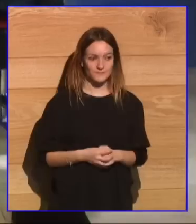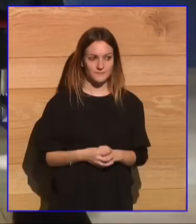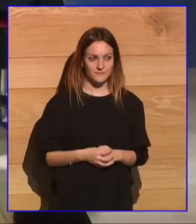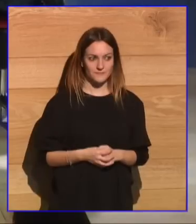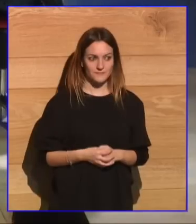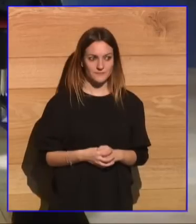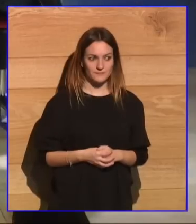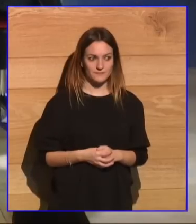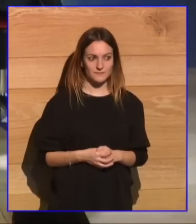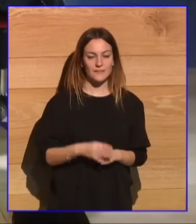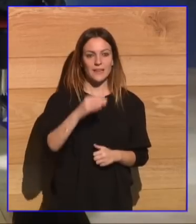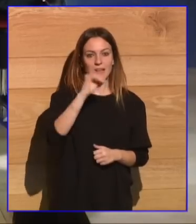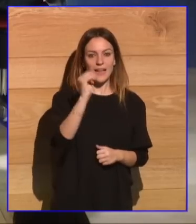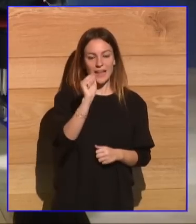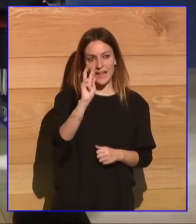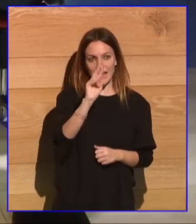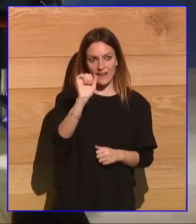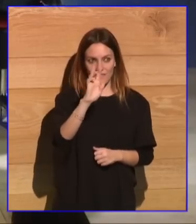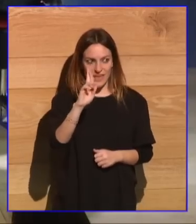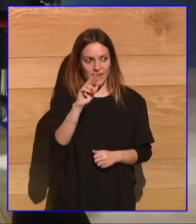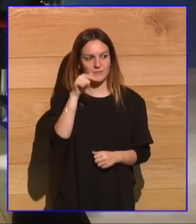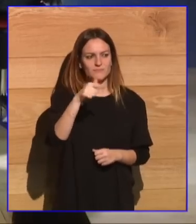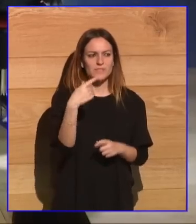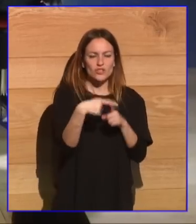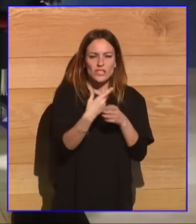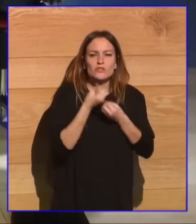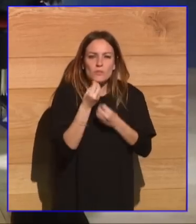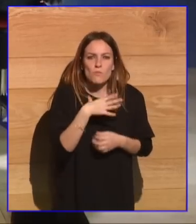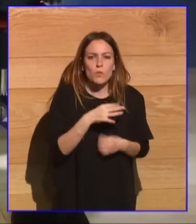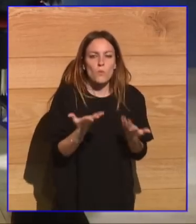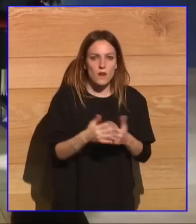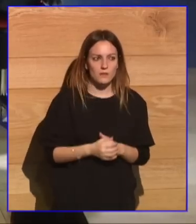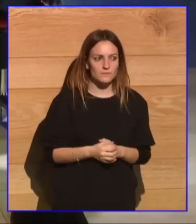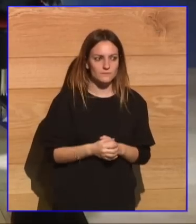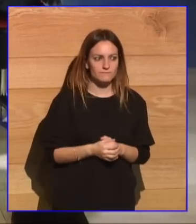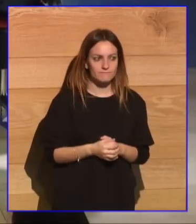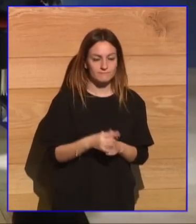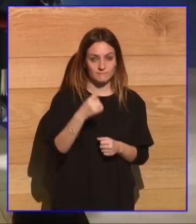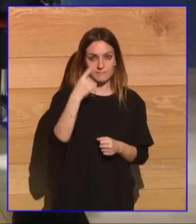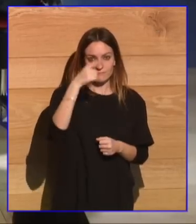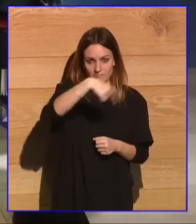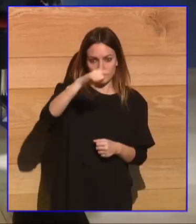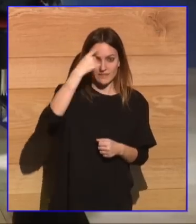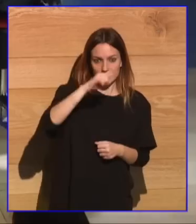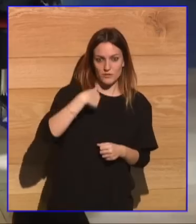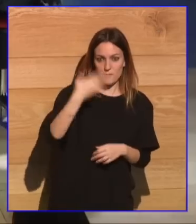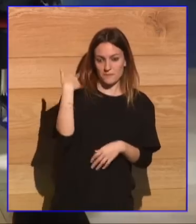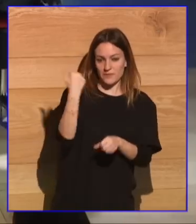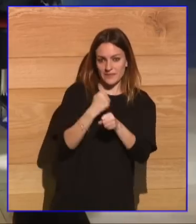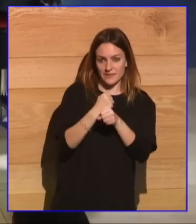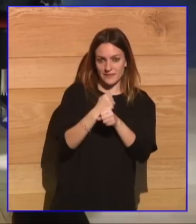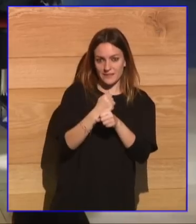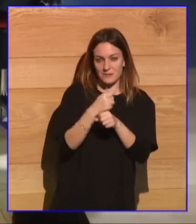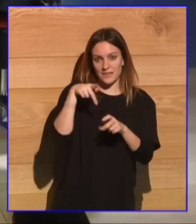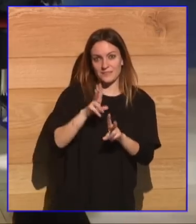Y ya he cansado. ¿Qué anécdotas tienes de The Wall, Tengo una Javi? pequeña anécdota. Yo, sabéis que yo tenía un puesto ilegal en aquella época de cintas